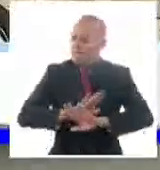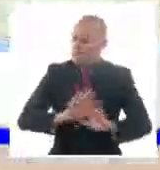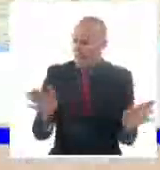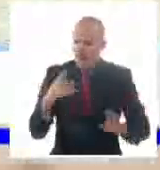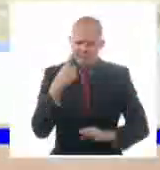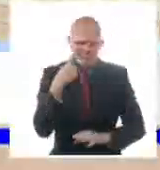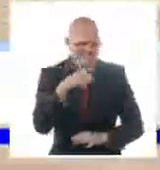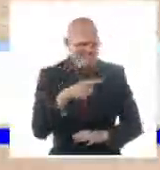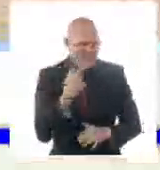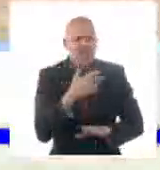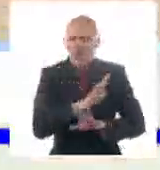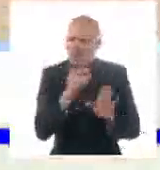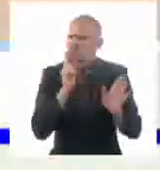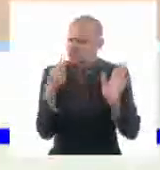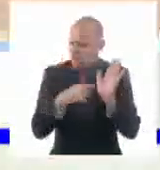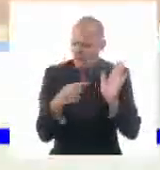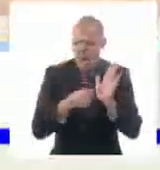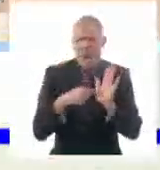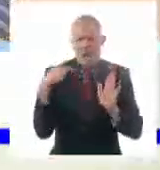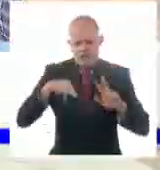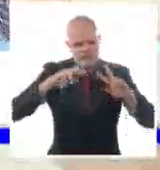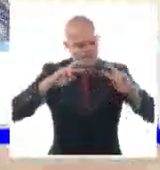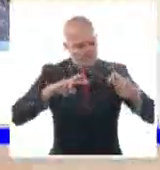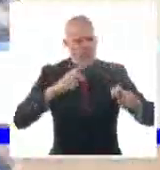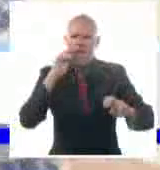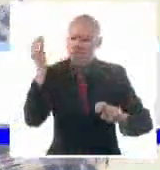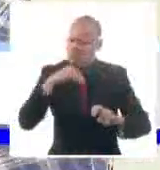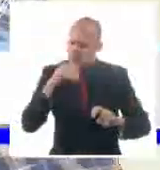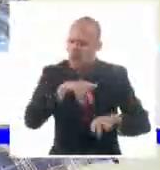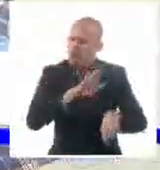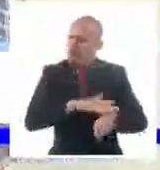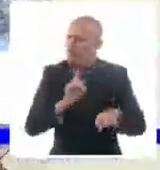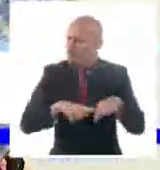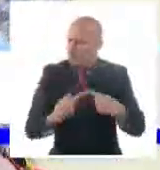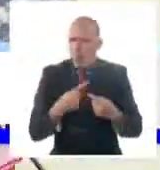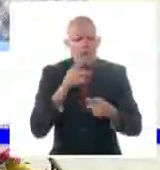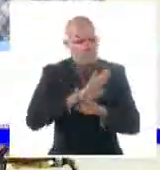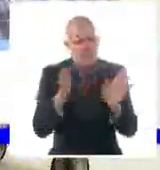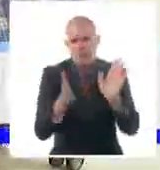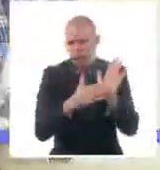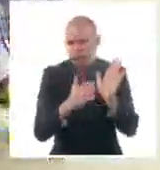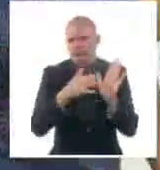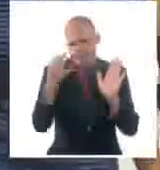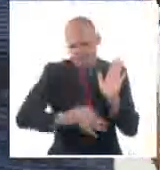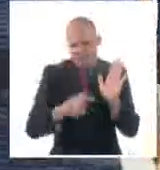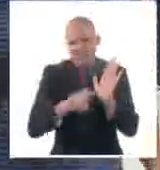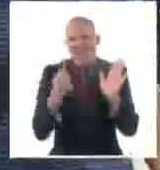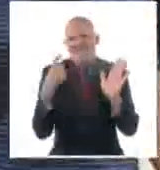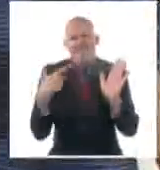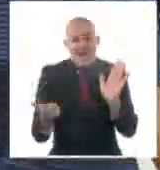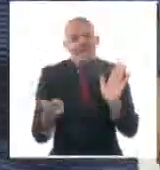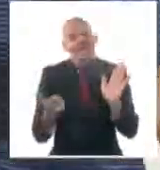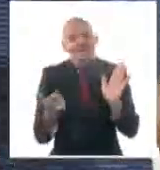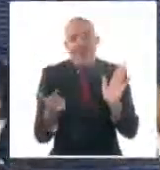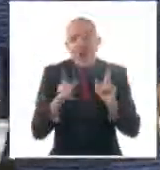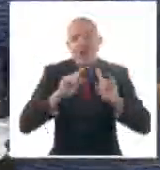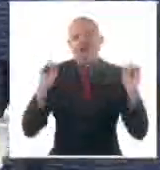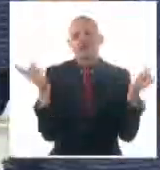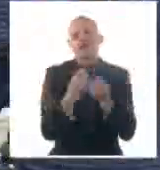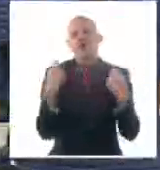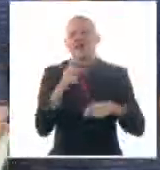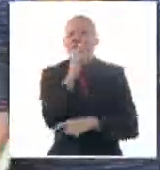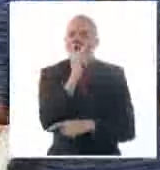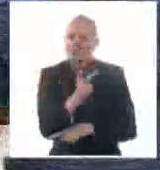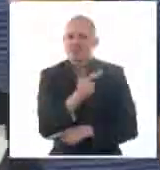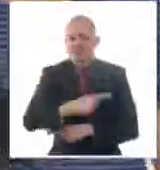está enunciado, estudiado, reconocido y de lo que se trata es de mayor preocupación y ocupación de todos en esta cruzada que la sociedad